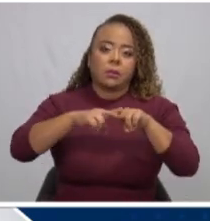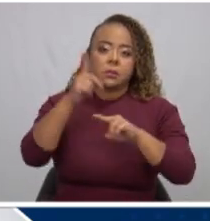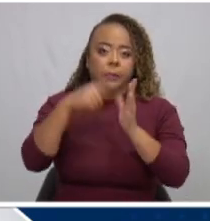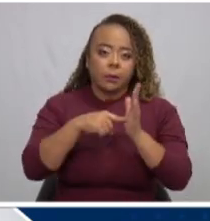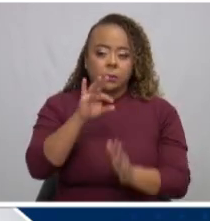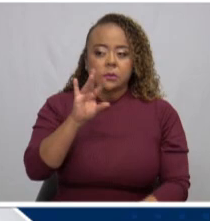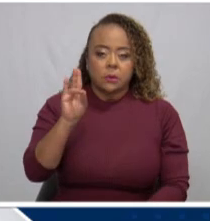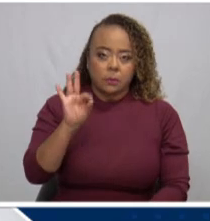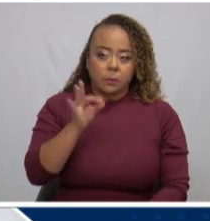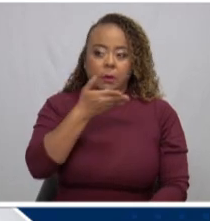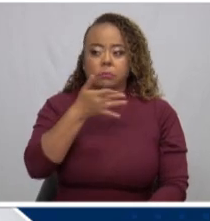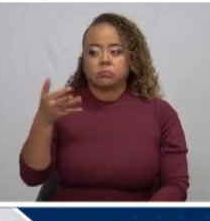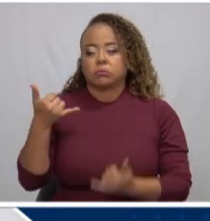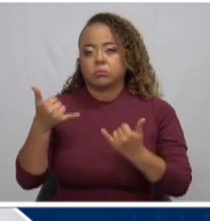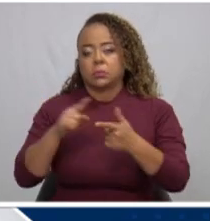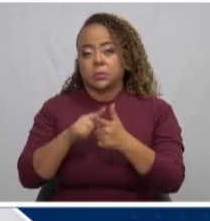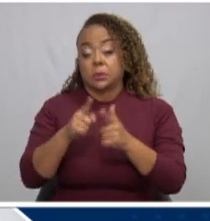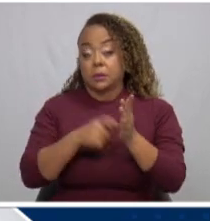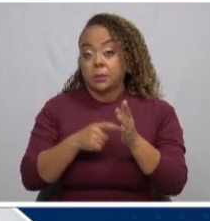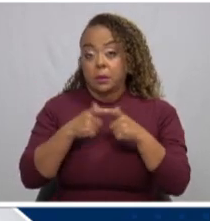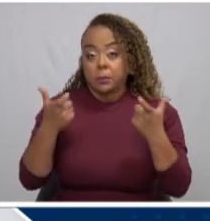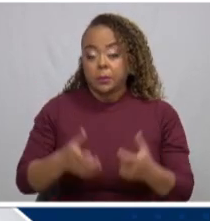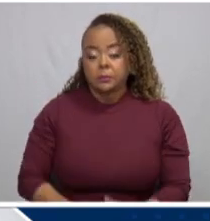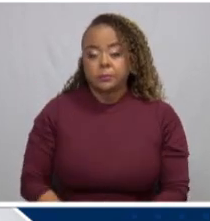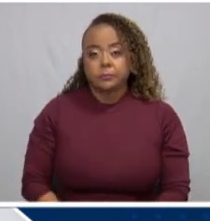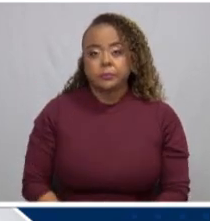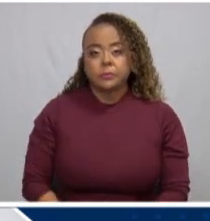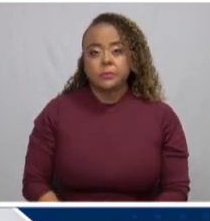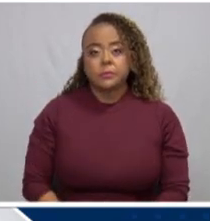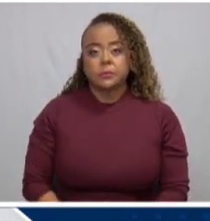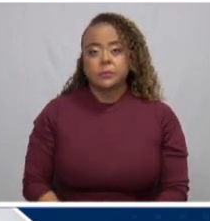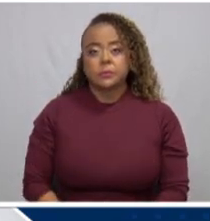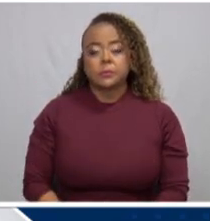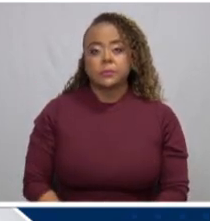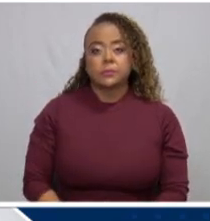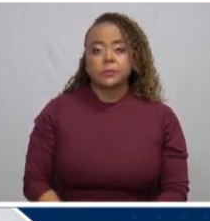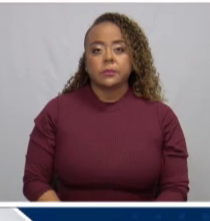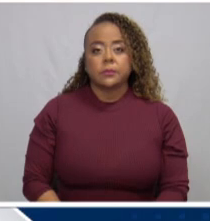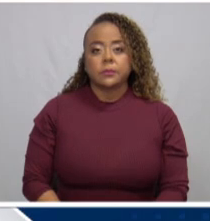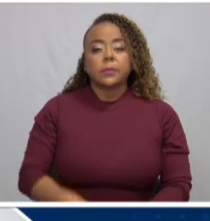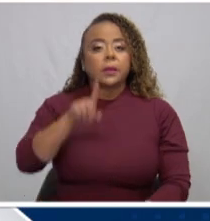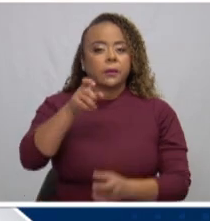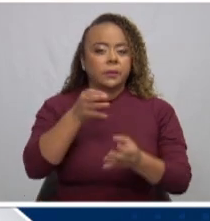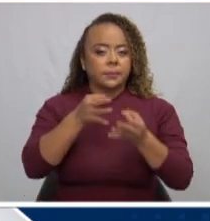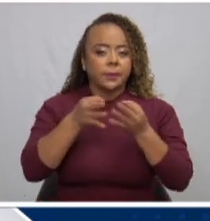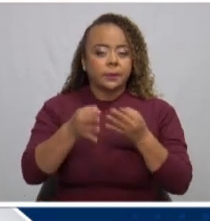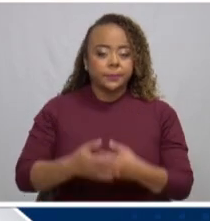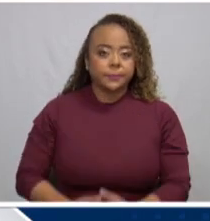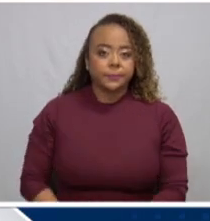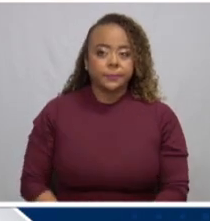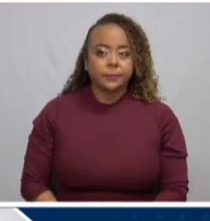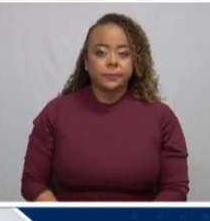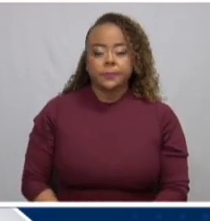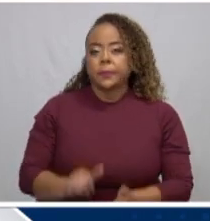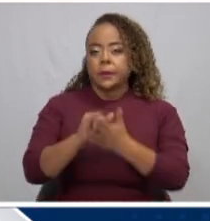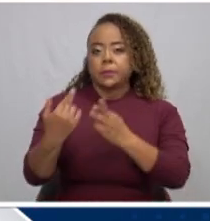1979 acá me imagino que es una duda enor Hay que explicar que en esto al menos esto de